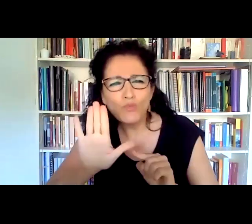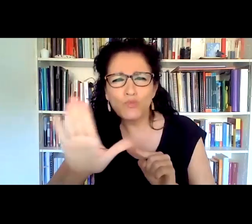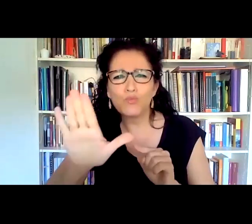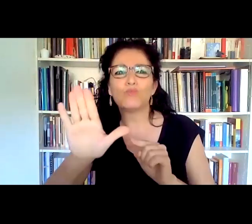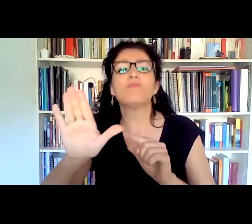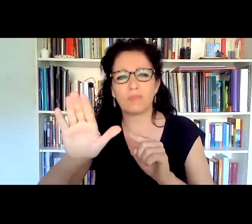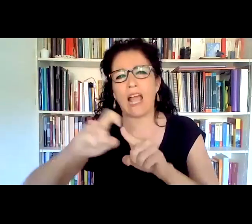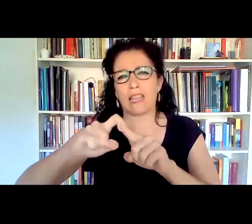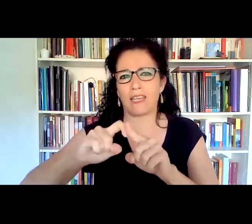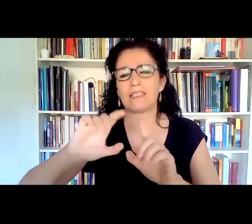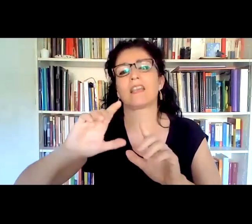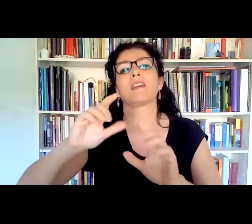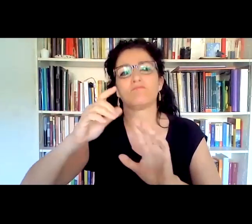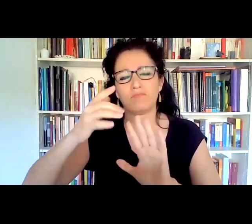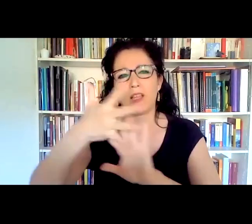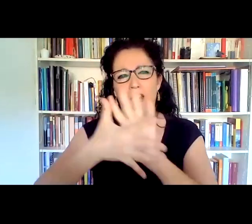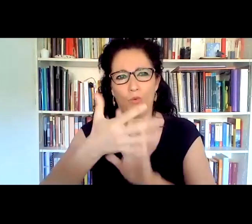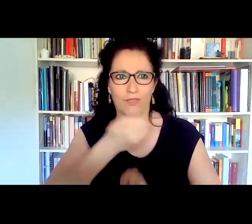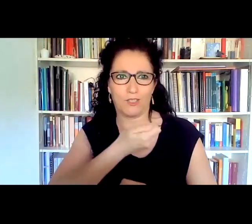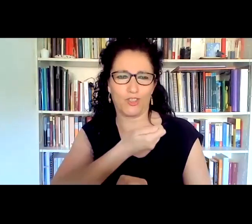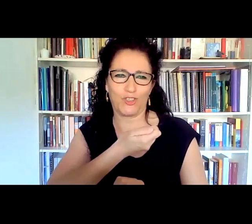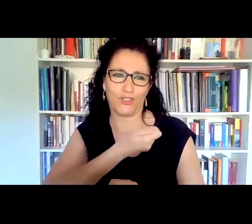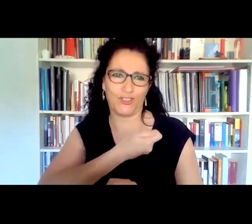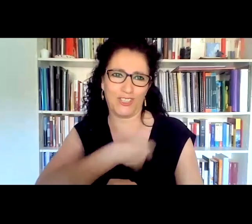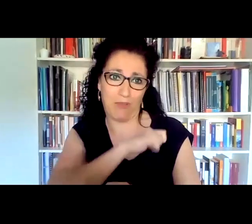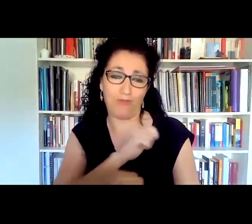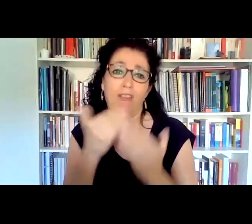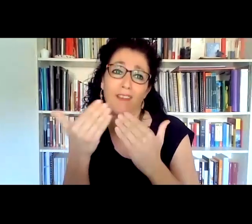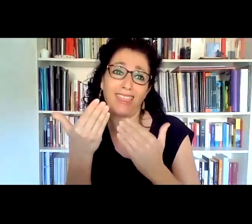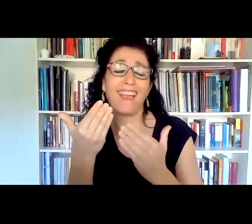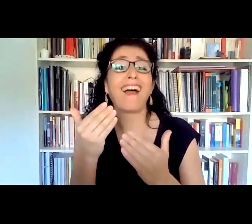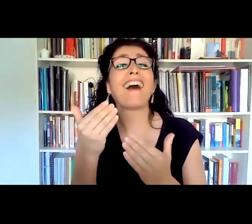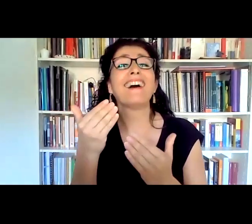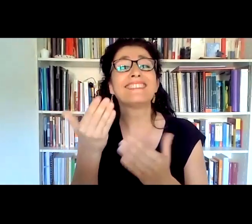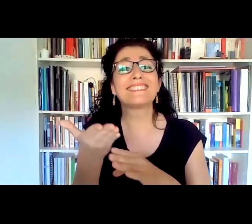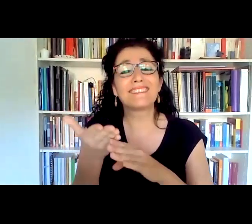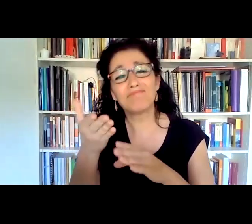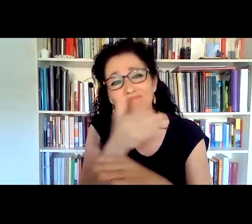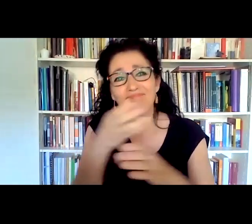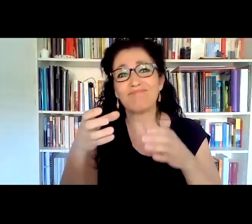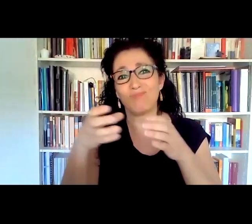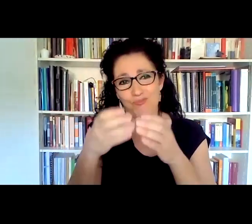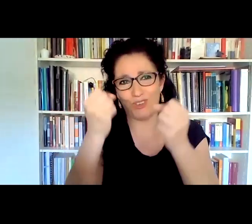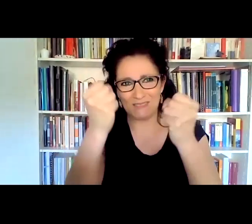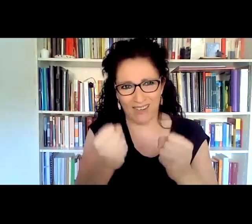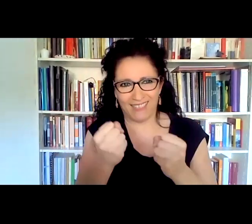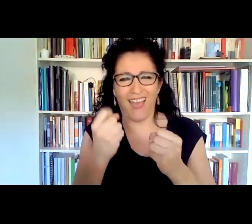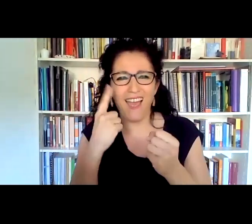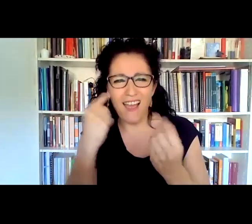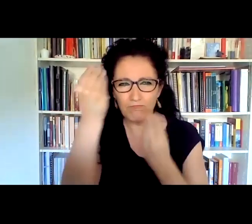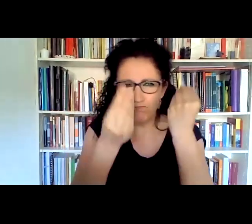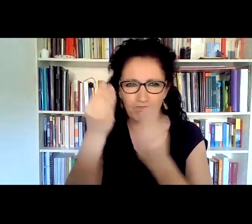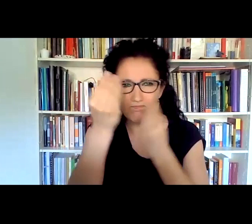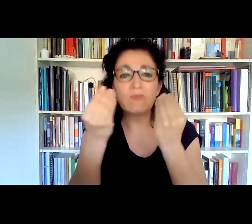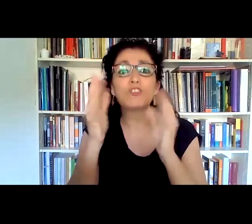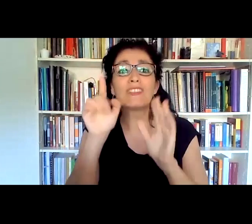decía, siguiendo la escala creada por UNESCO, pero adaptada a las características propias de la lengua de signos española,